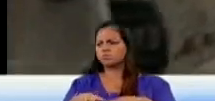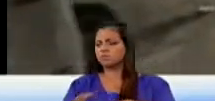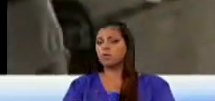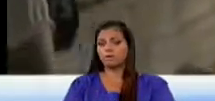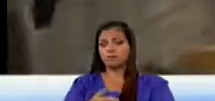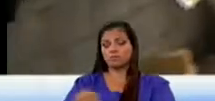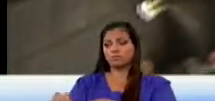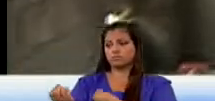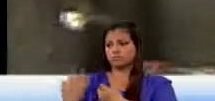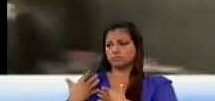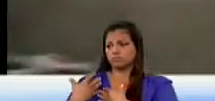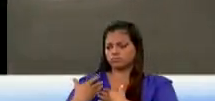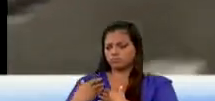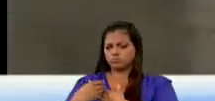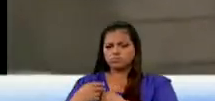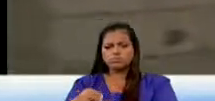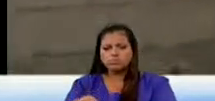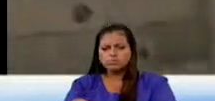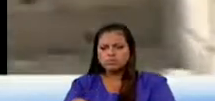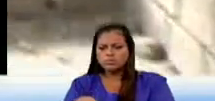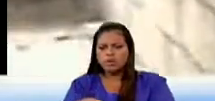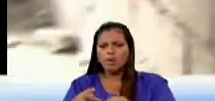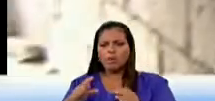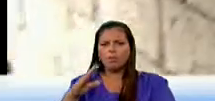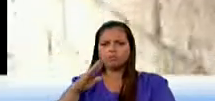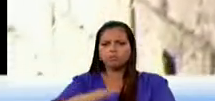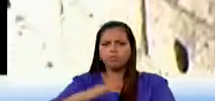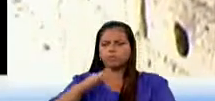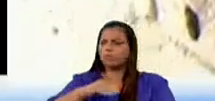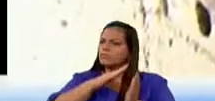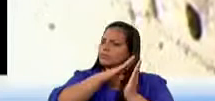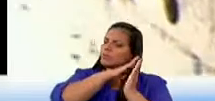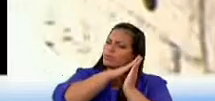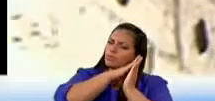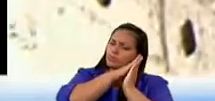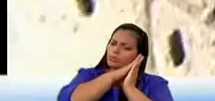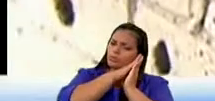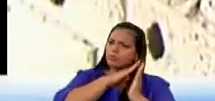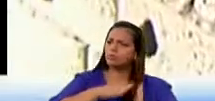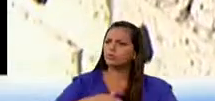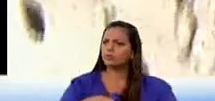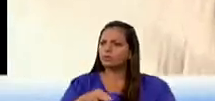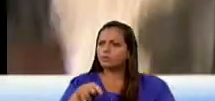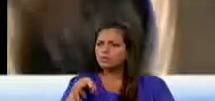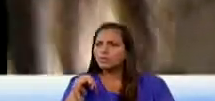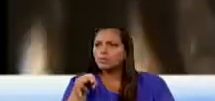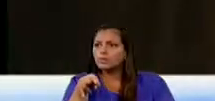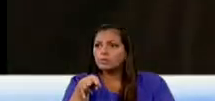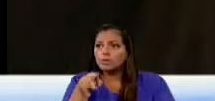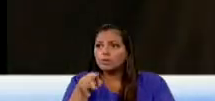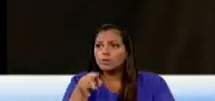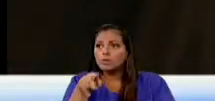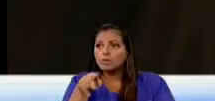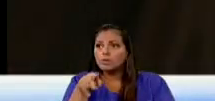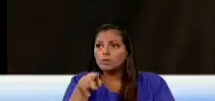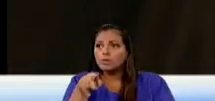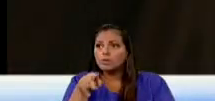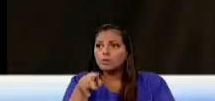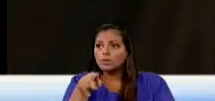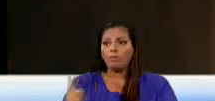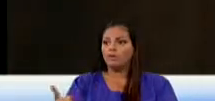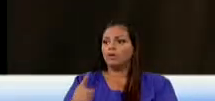dijeron. Vemos en este momento un colchón y vemos también ya a un hombre. ¿Cómo está? Buenos